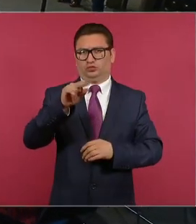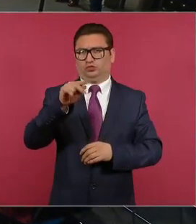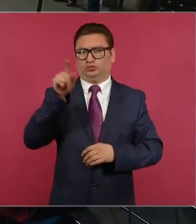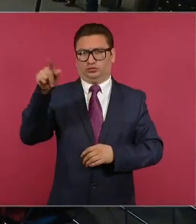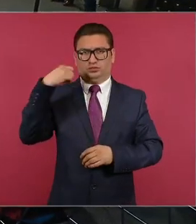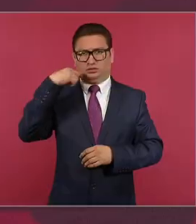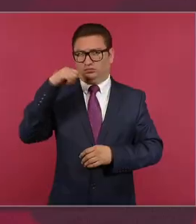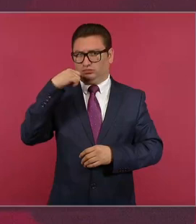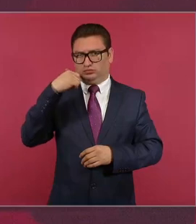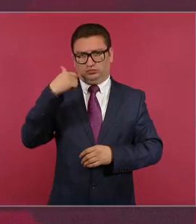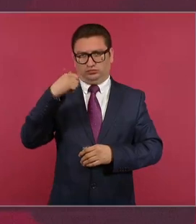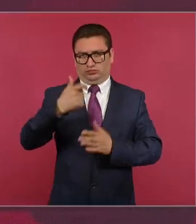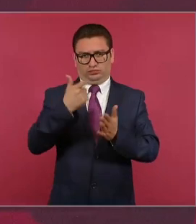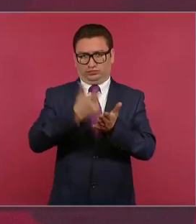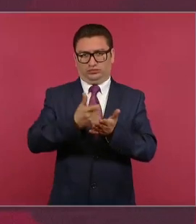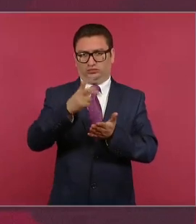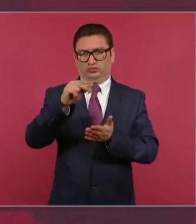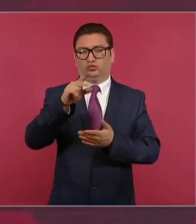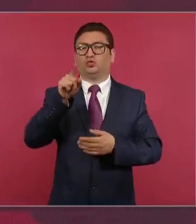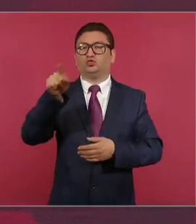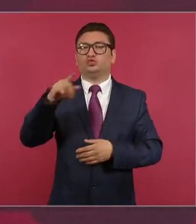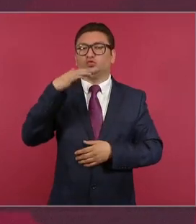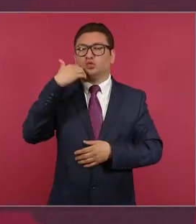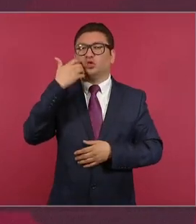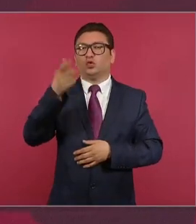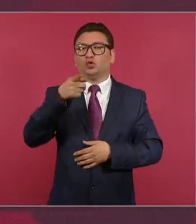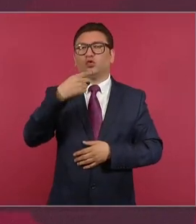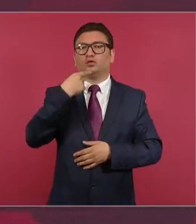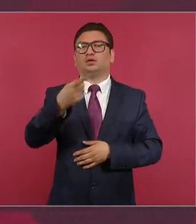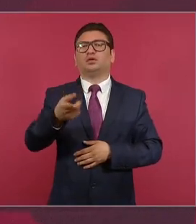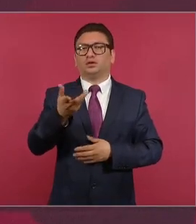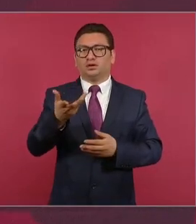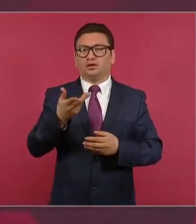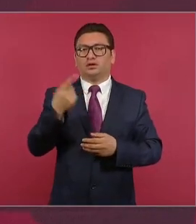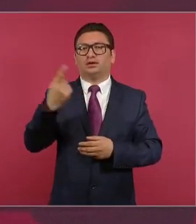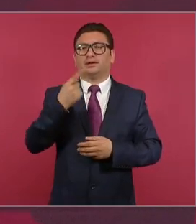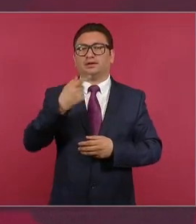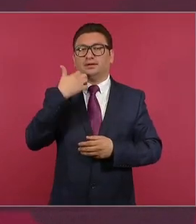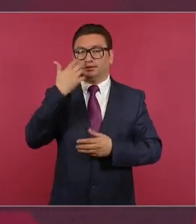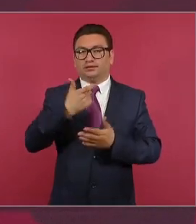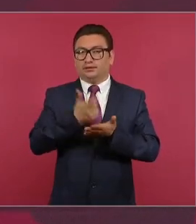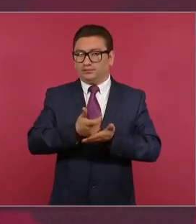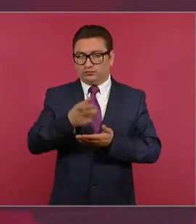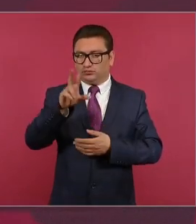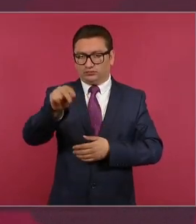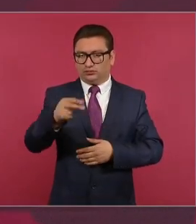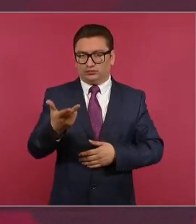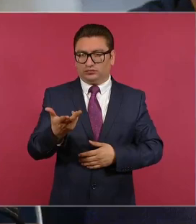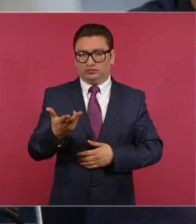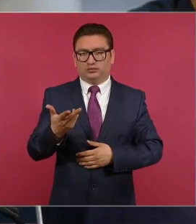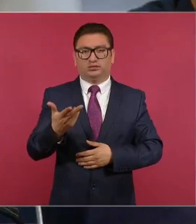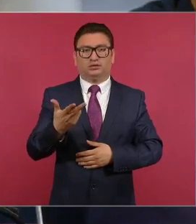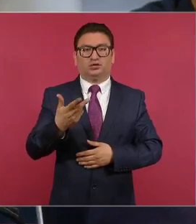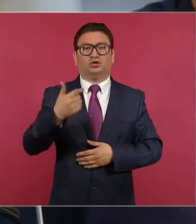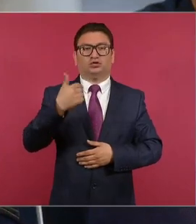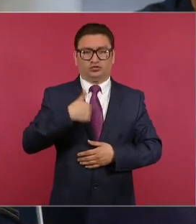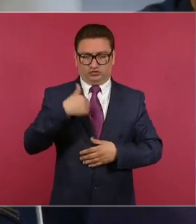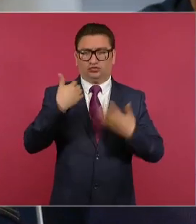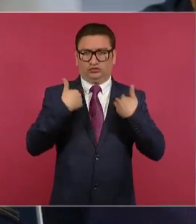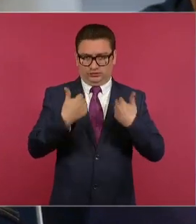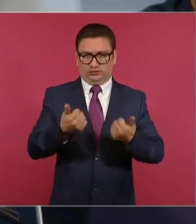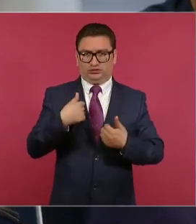cobrar. Es que usted quiere que yo diga que se va a cobrar. O sea, yo le